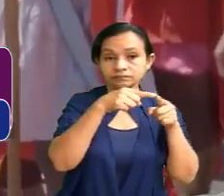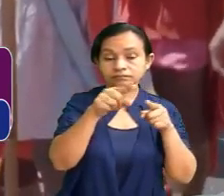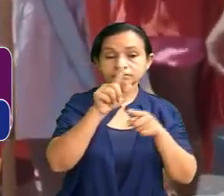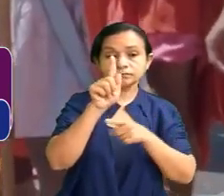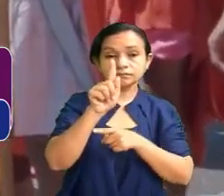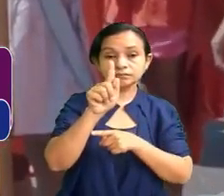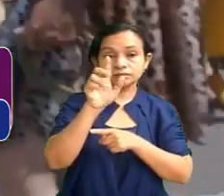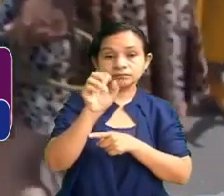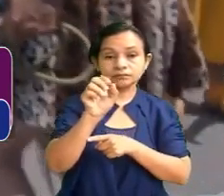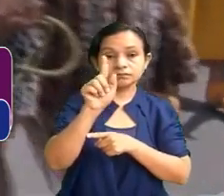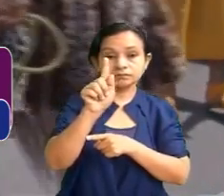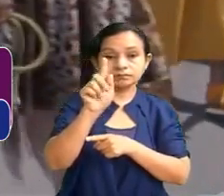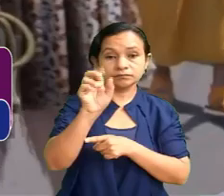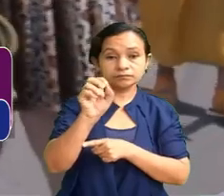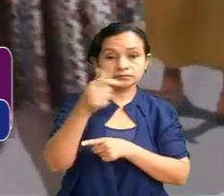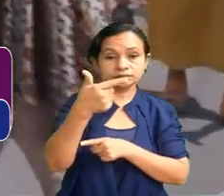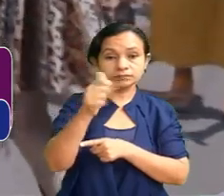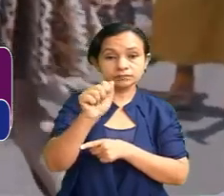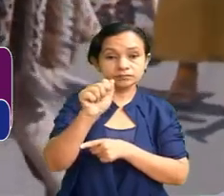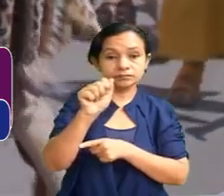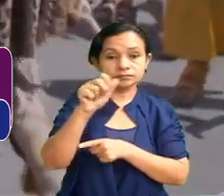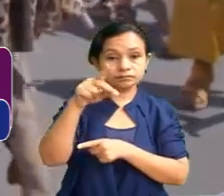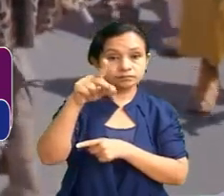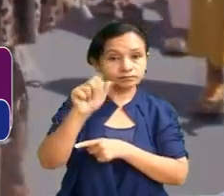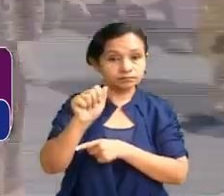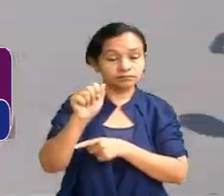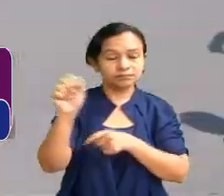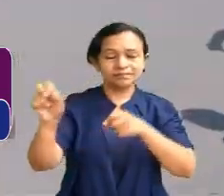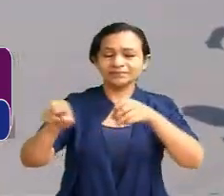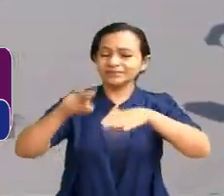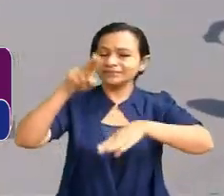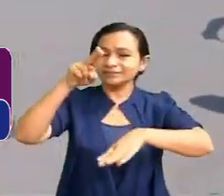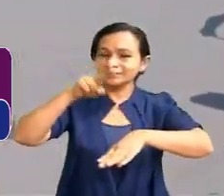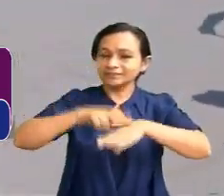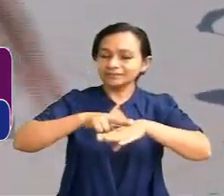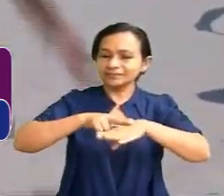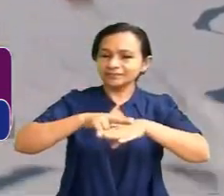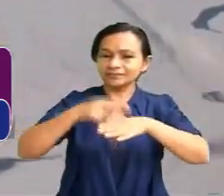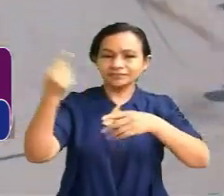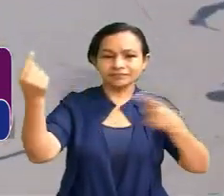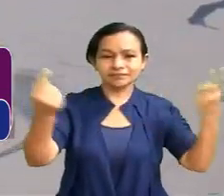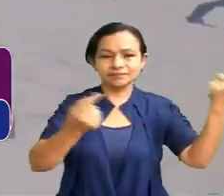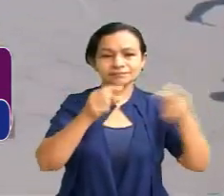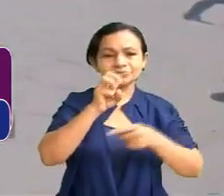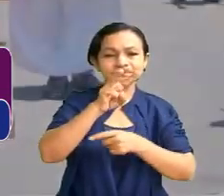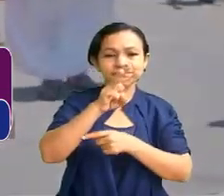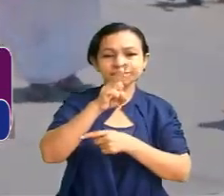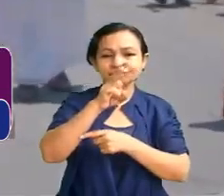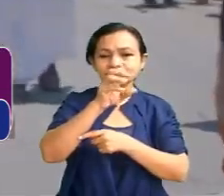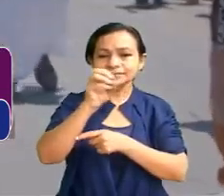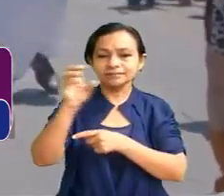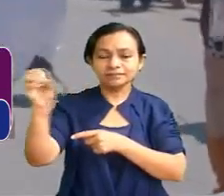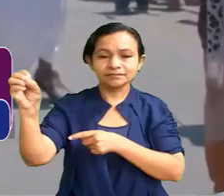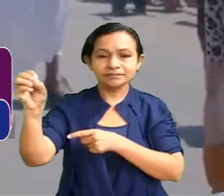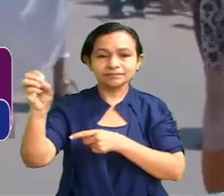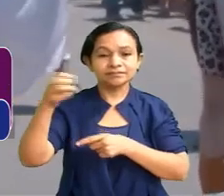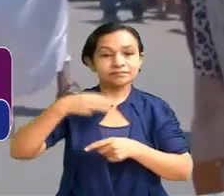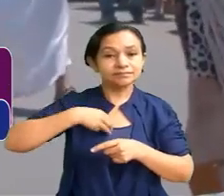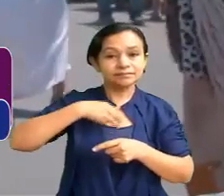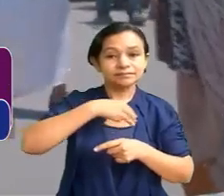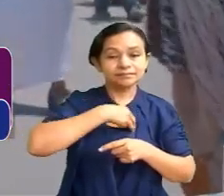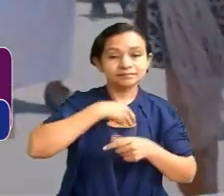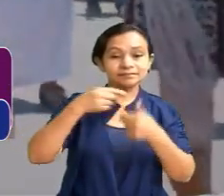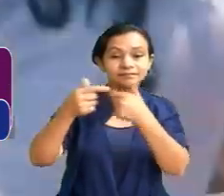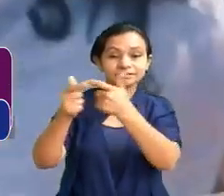totogalpa y es un encuentro nacional o sea se espera la participación de más de 300 personas solo integrantes del